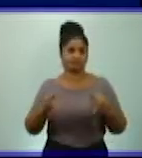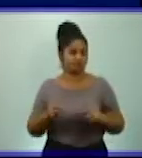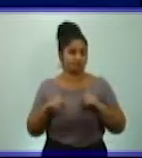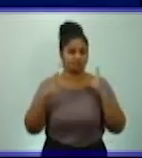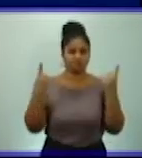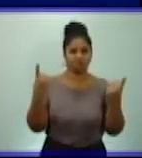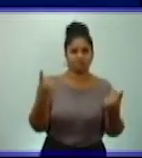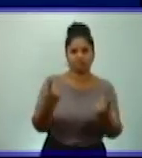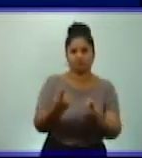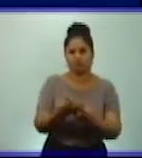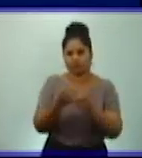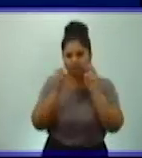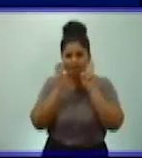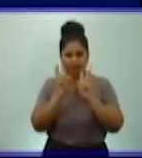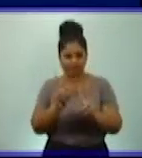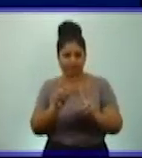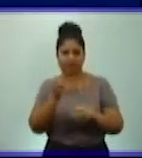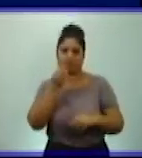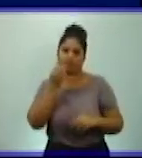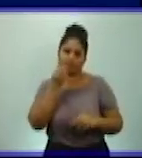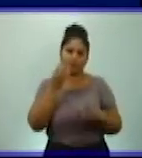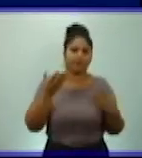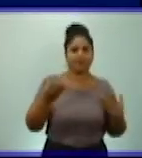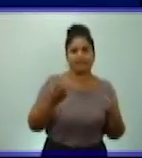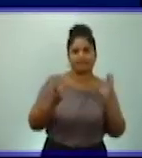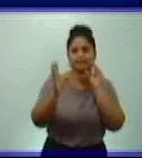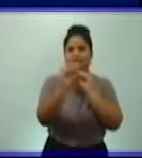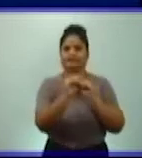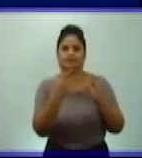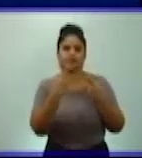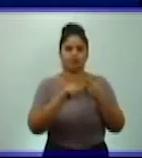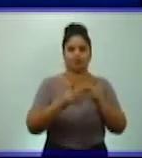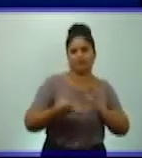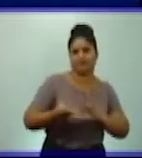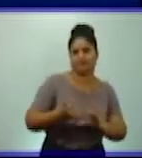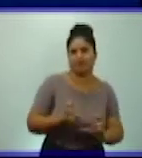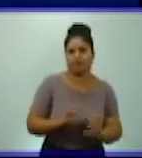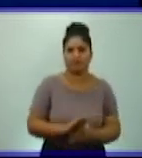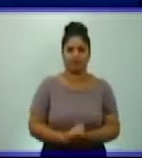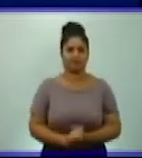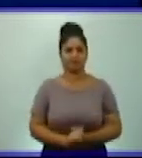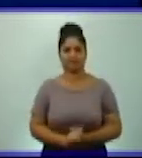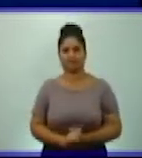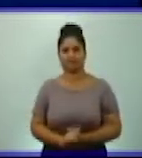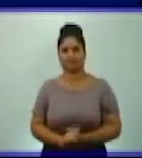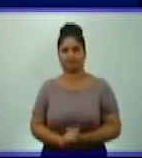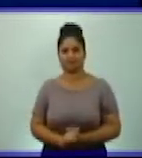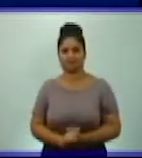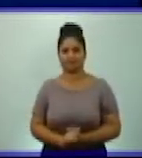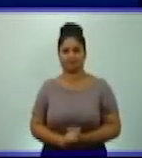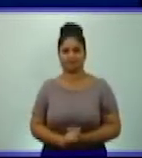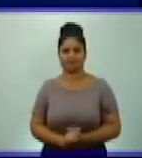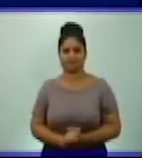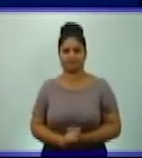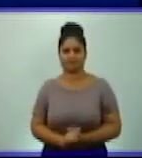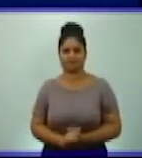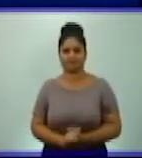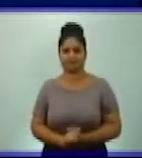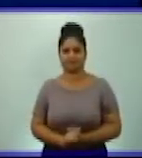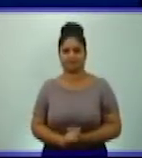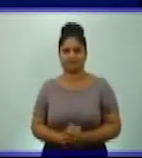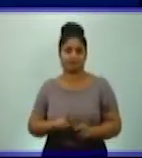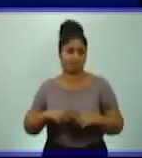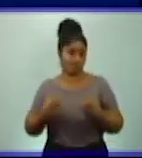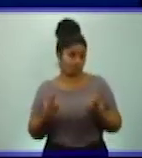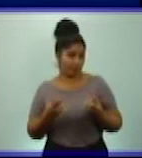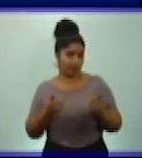pero no todo es metáfora. En este caso, una hipérbole para exagerar la cualidad, la